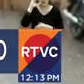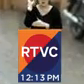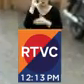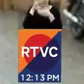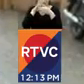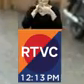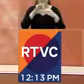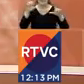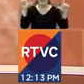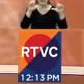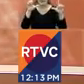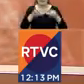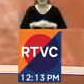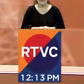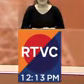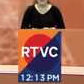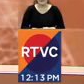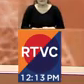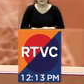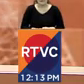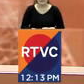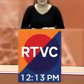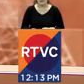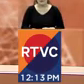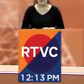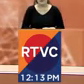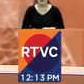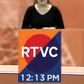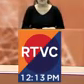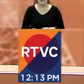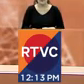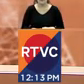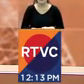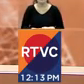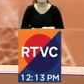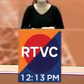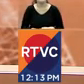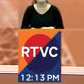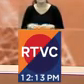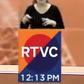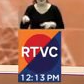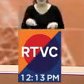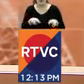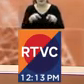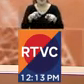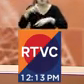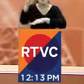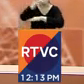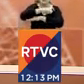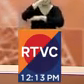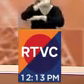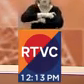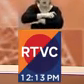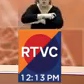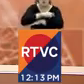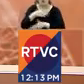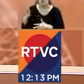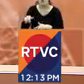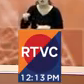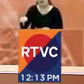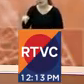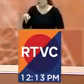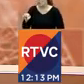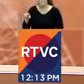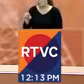conectados 24/7. Una embarcación que viajaba por el río Putumayo de Puerto Asís a Puerto Leguízamo naufragó. Parte de